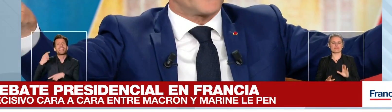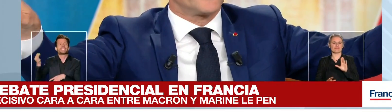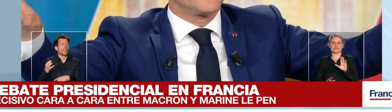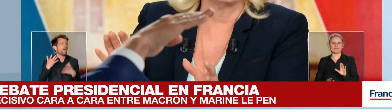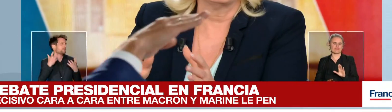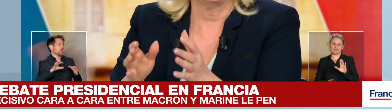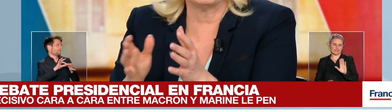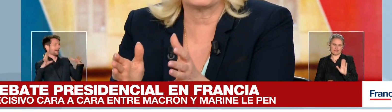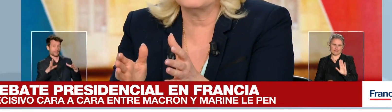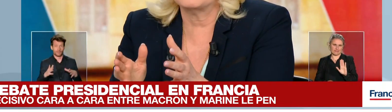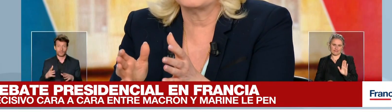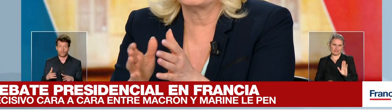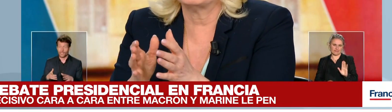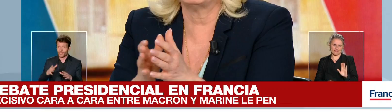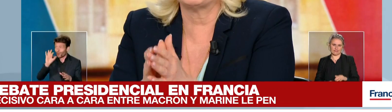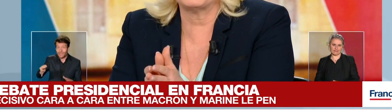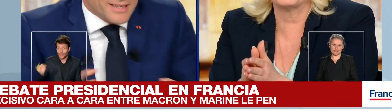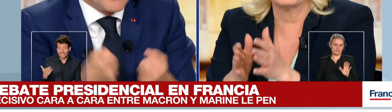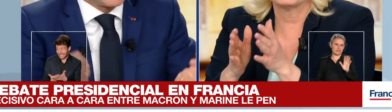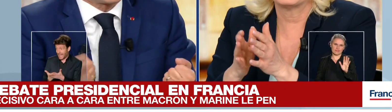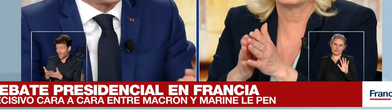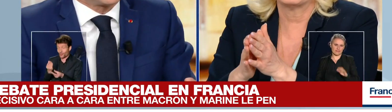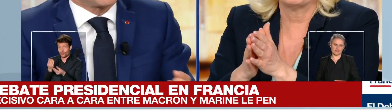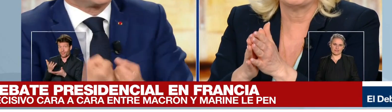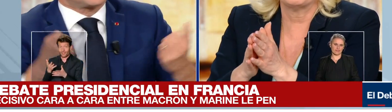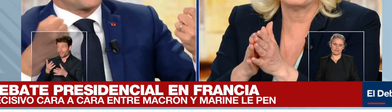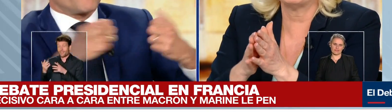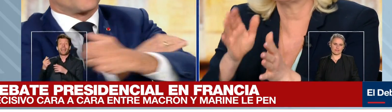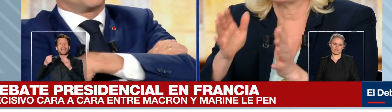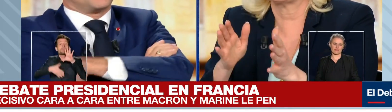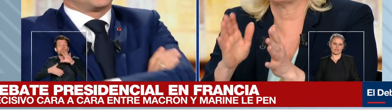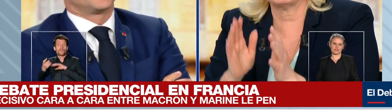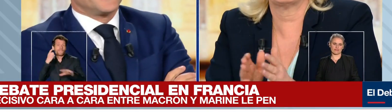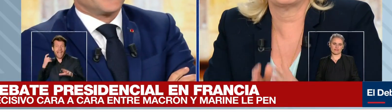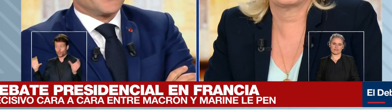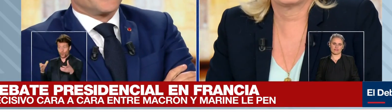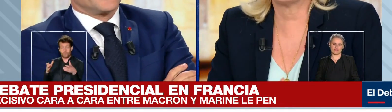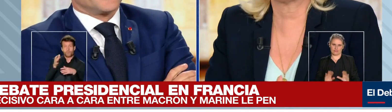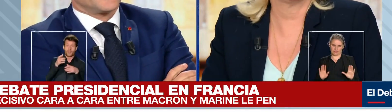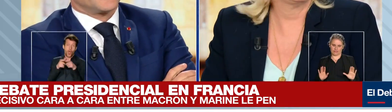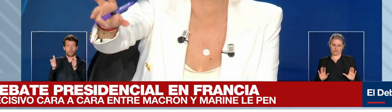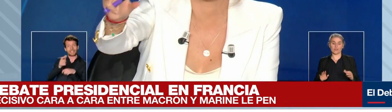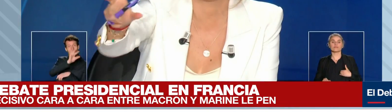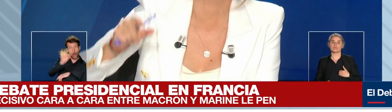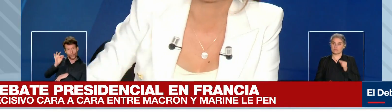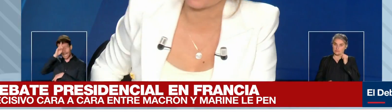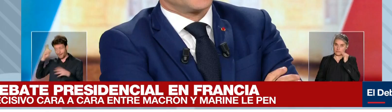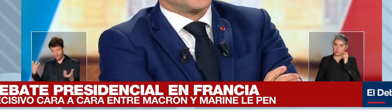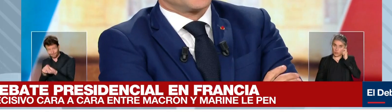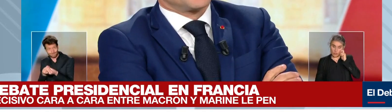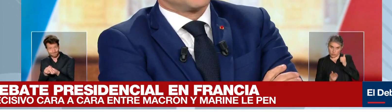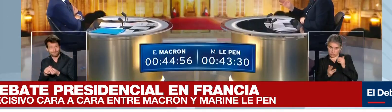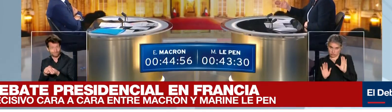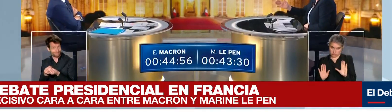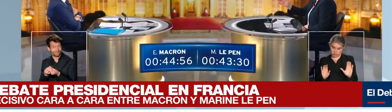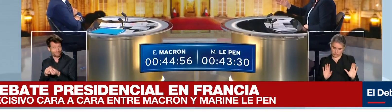que de la cual usted quiere separarse. No, no es así. Sí. No, para nada. Es la amistad Es un grupo franco-alemán.